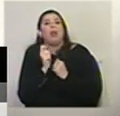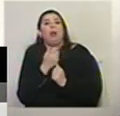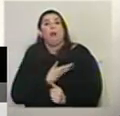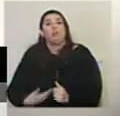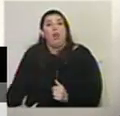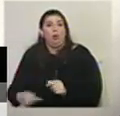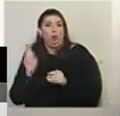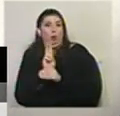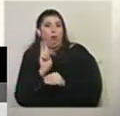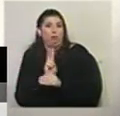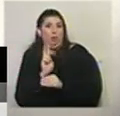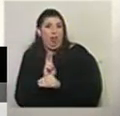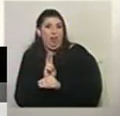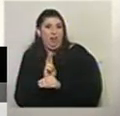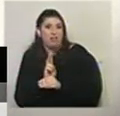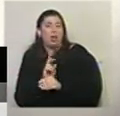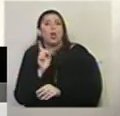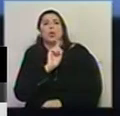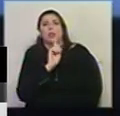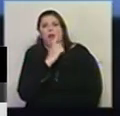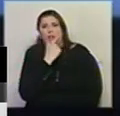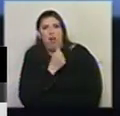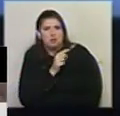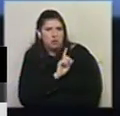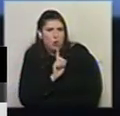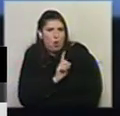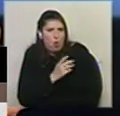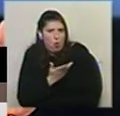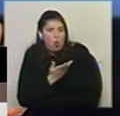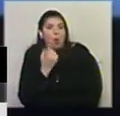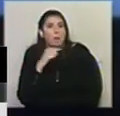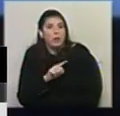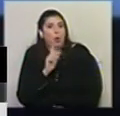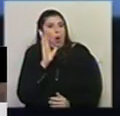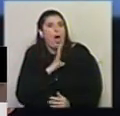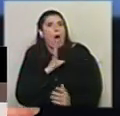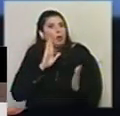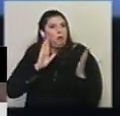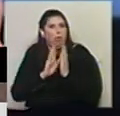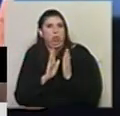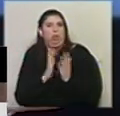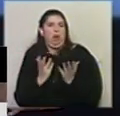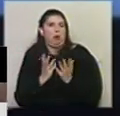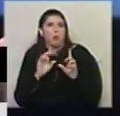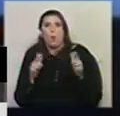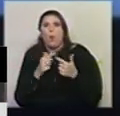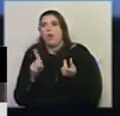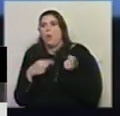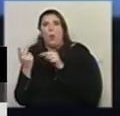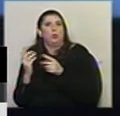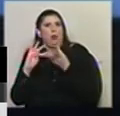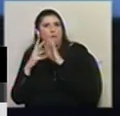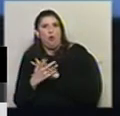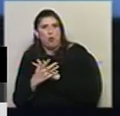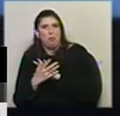será difícil y no será fácil para un gobierno como el de Uruguay, pero hay que enfrentarlo. No hay otra estrategia porque los pacientes no